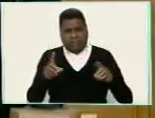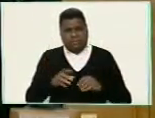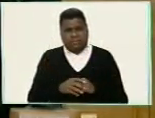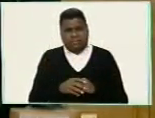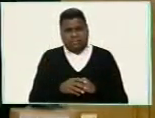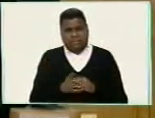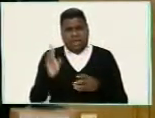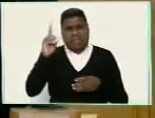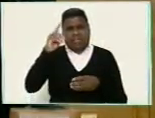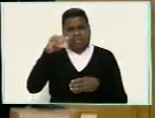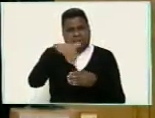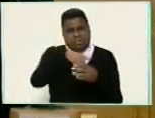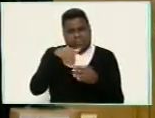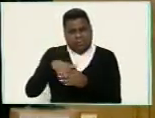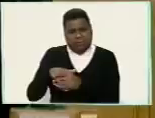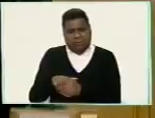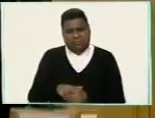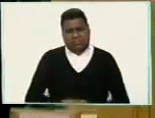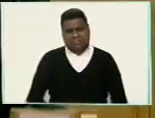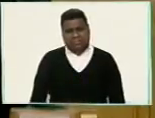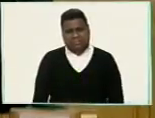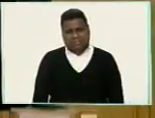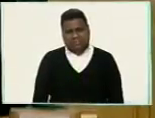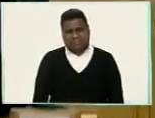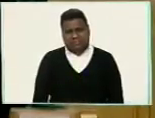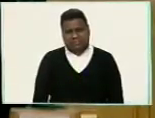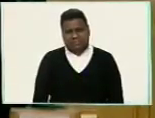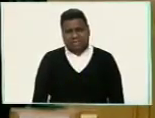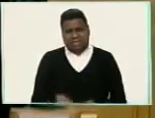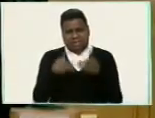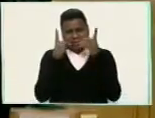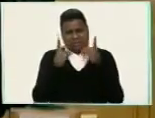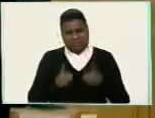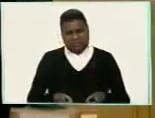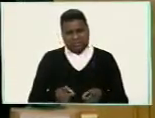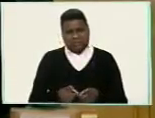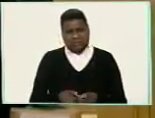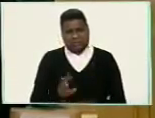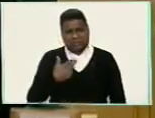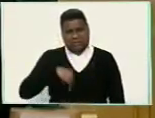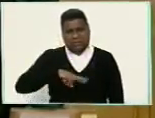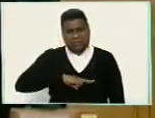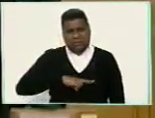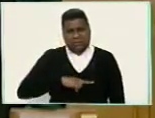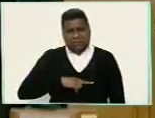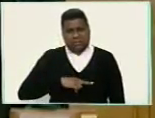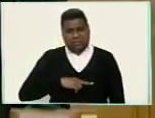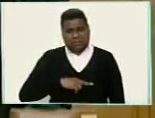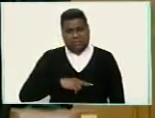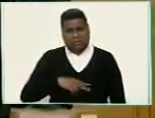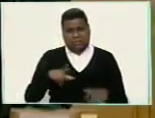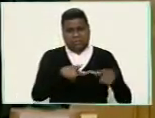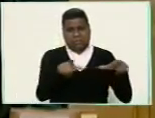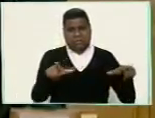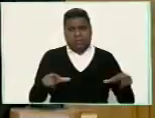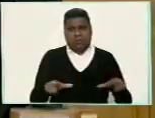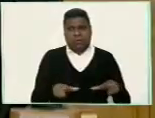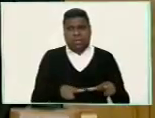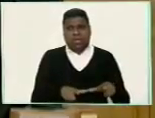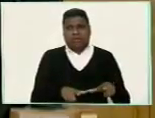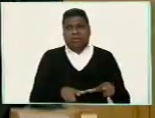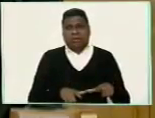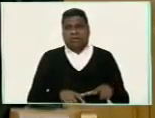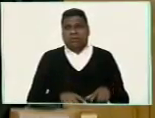ese profundo debate. Y decidimos que nosotros, desde el sector comunal y consejos